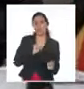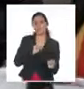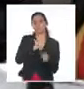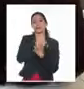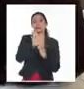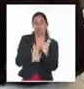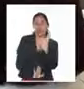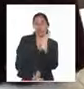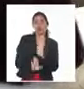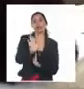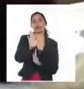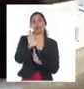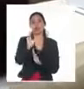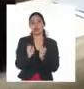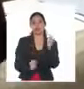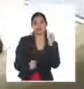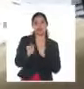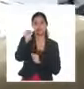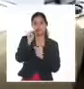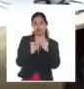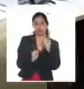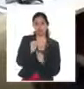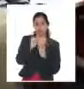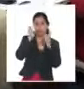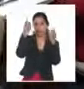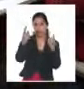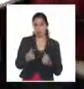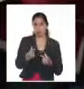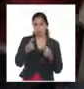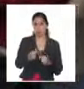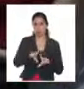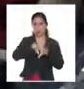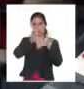de la otrora locomotora de la economía nacional. Héctor Martínez, Canal Cubano de Noticias.